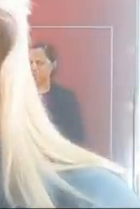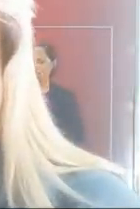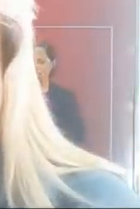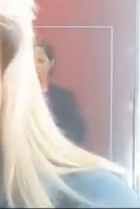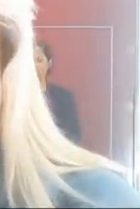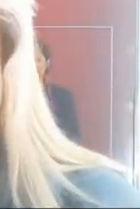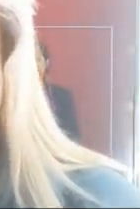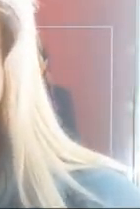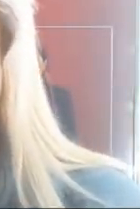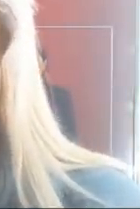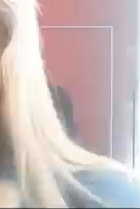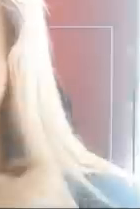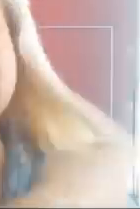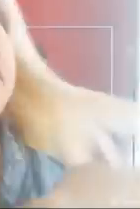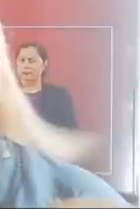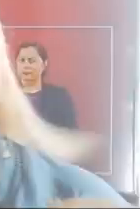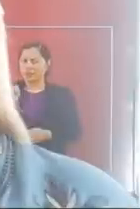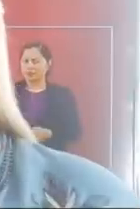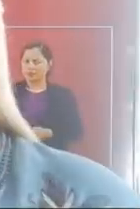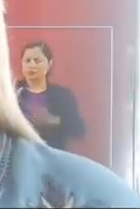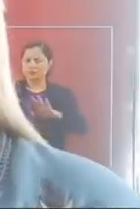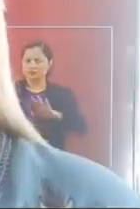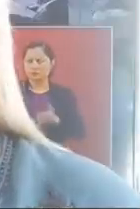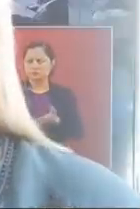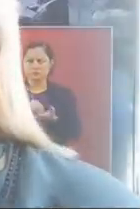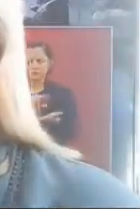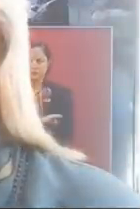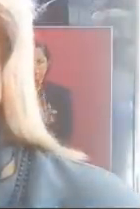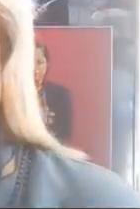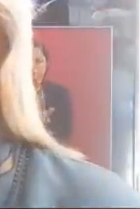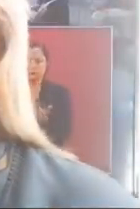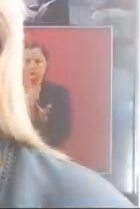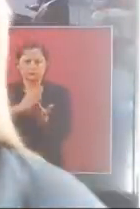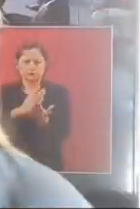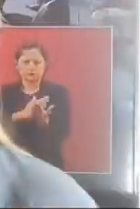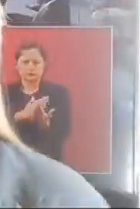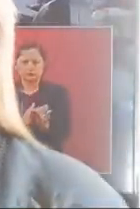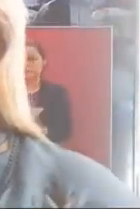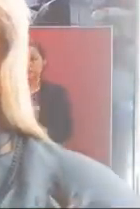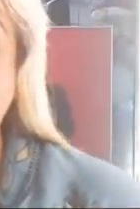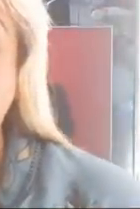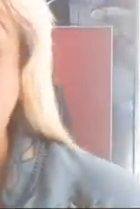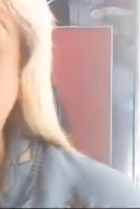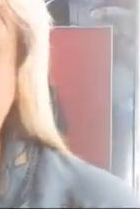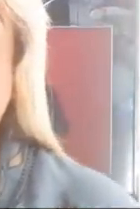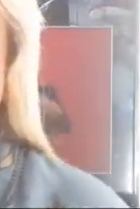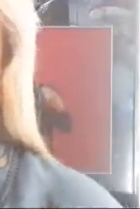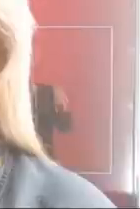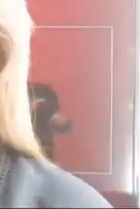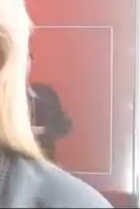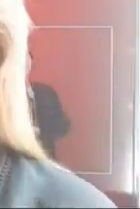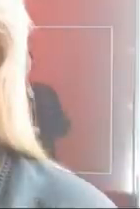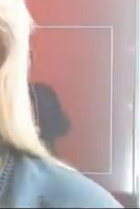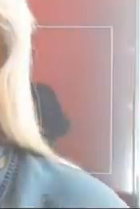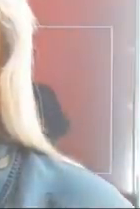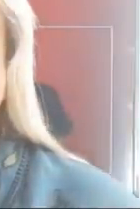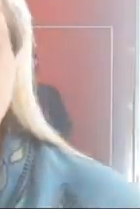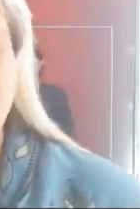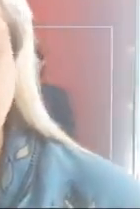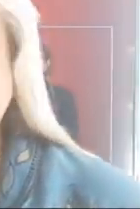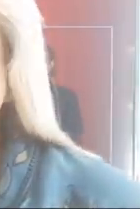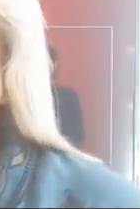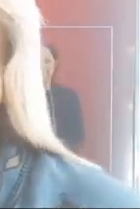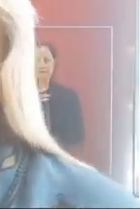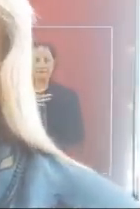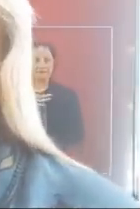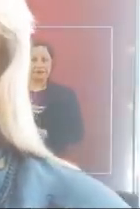nuestros adultos mayores, porque sí me han enviado algunos comentarios, algunos de ustedes, de que no se les había entregado.